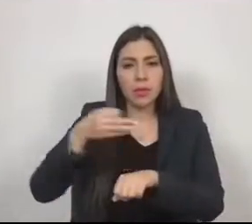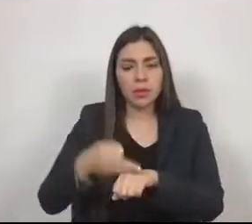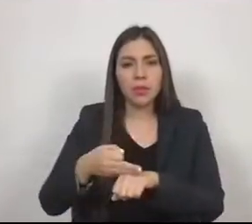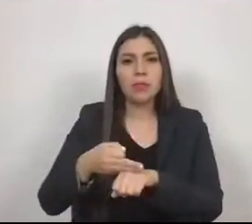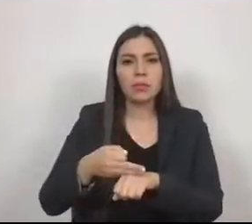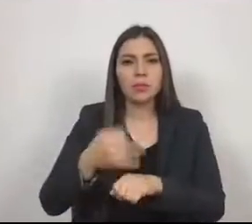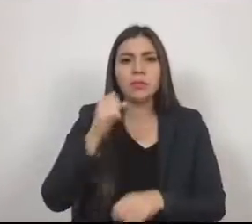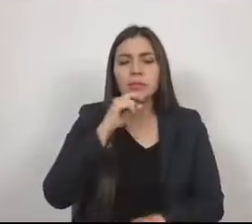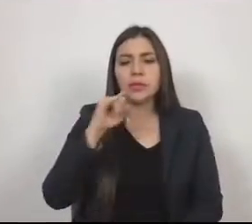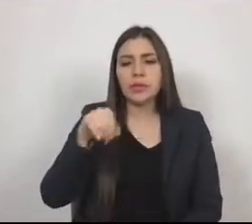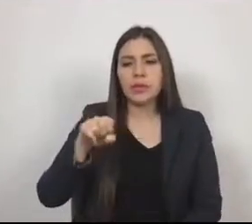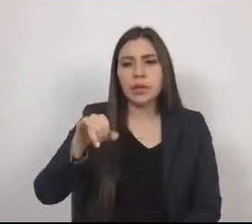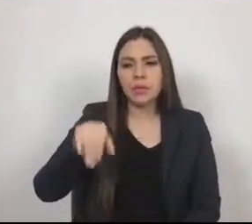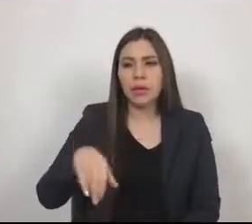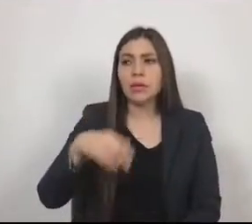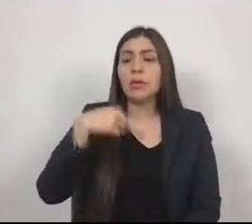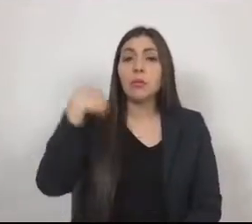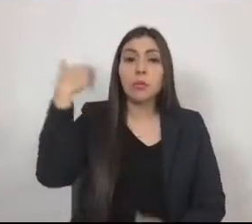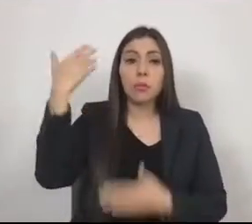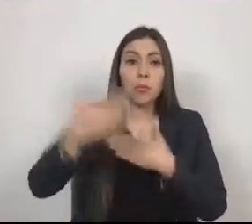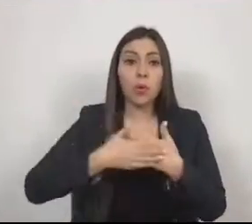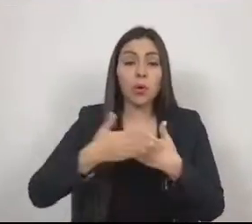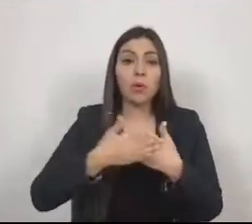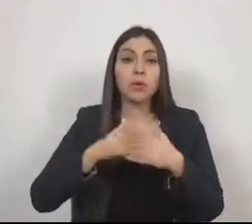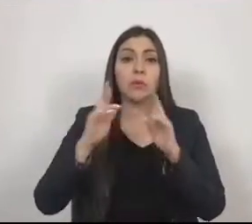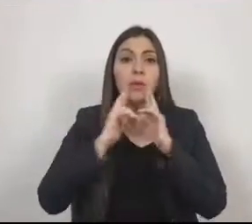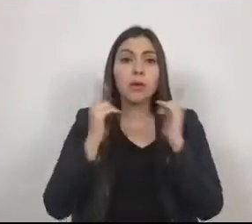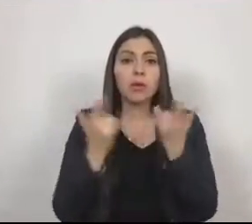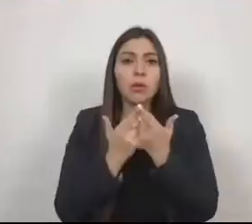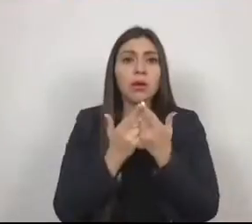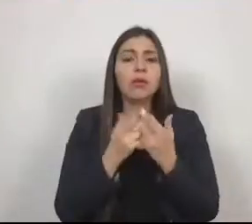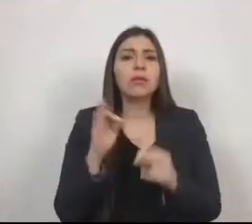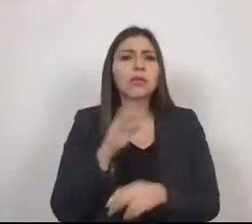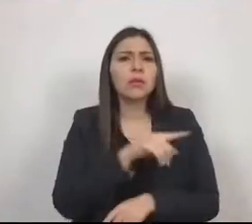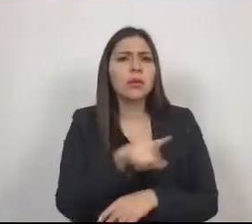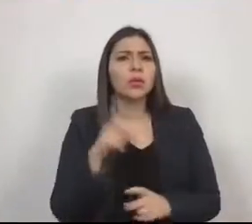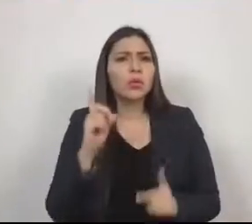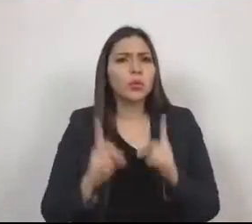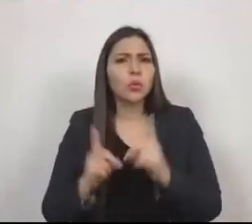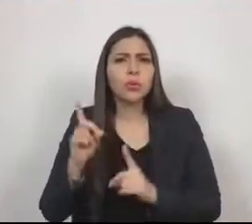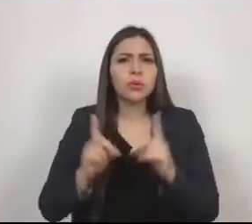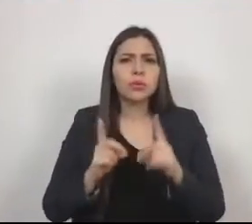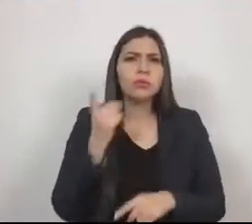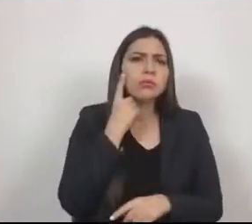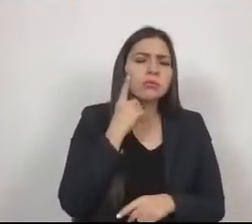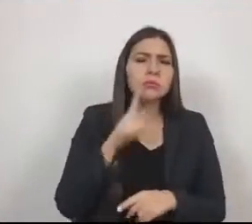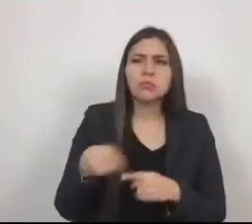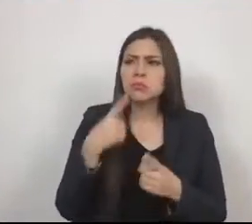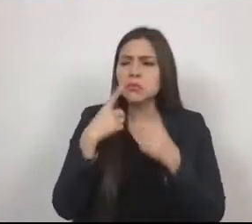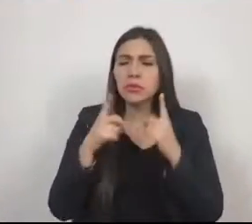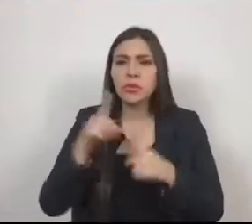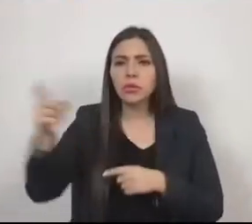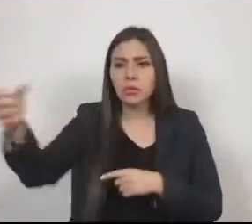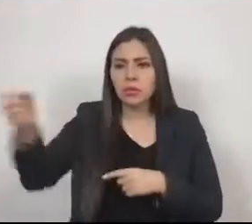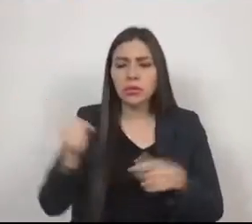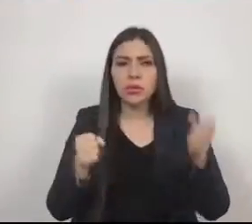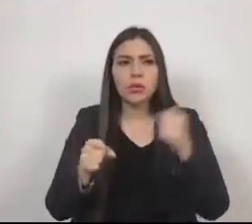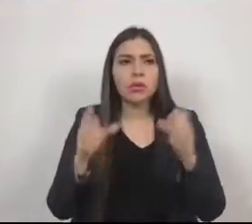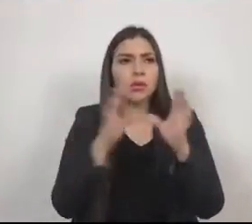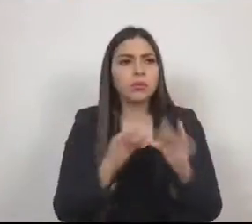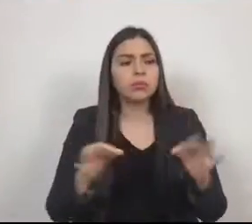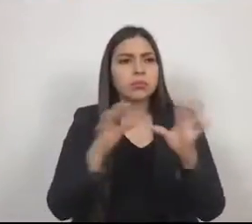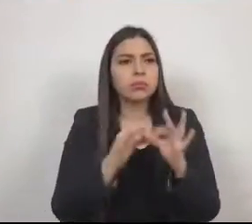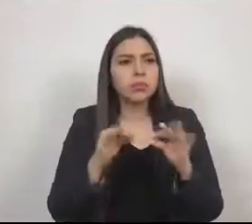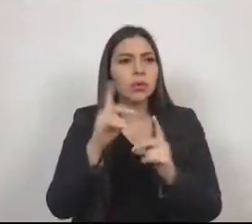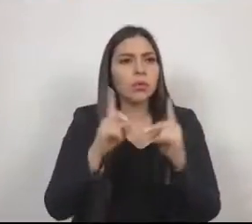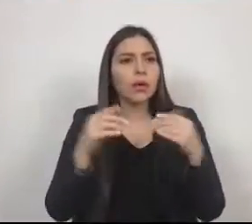INSEMIM para que en la próxima reunión resolvieran las dudas de los legisladores, miembros y asociados de la Comisión de Patrimonio